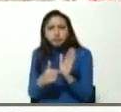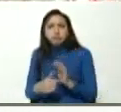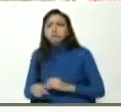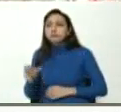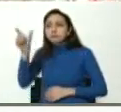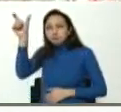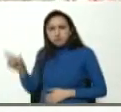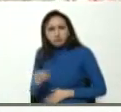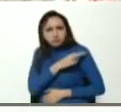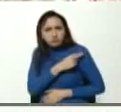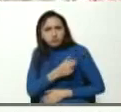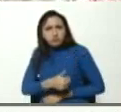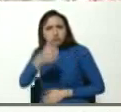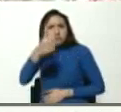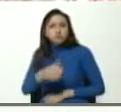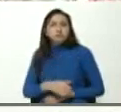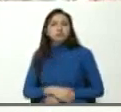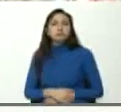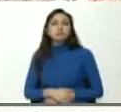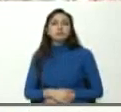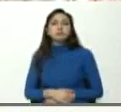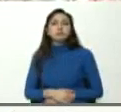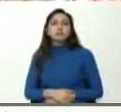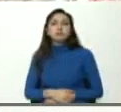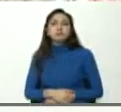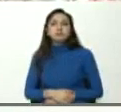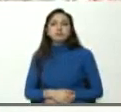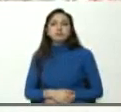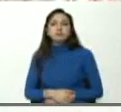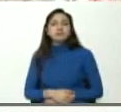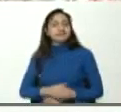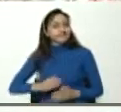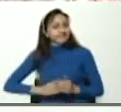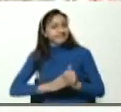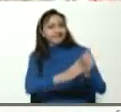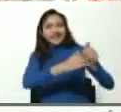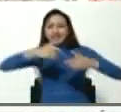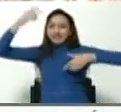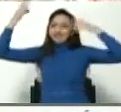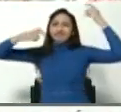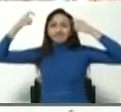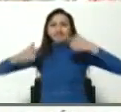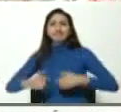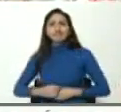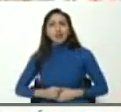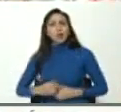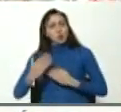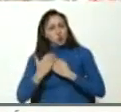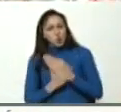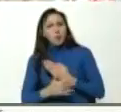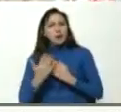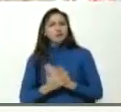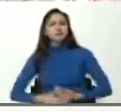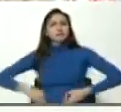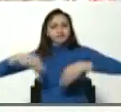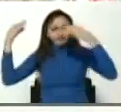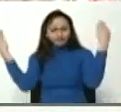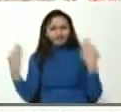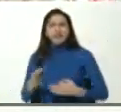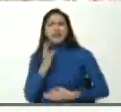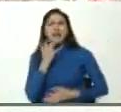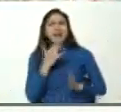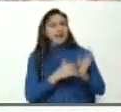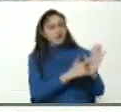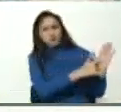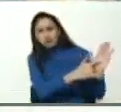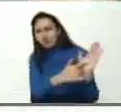carneiro es y será un gran líder chavista humanista ejemplo